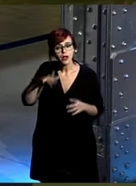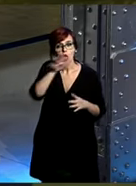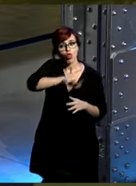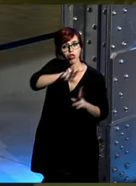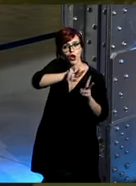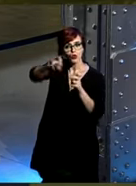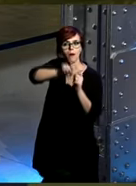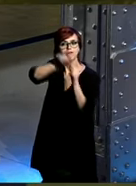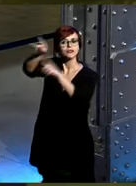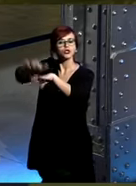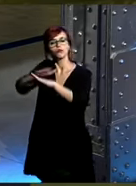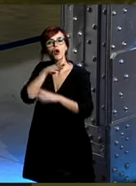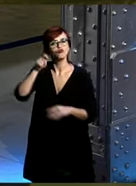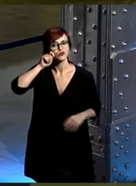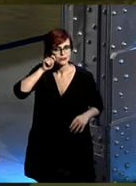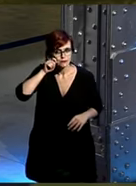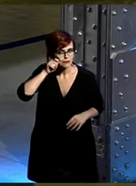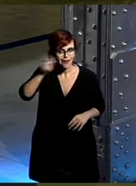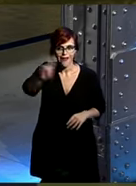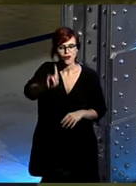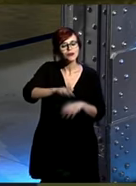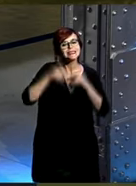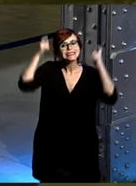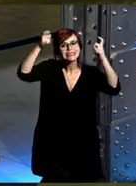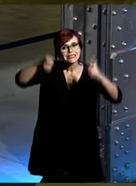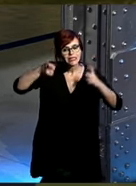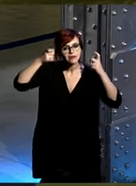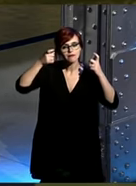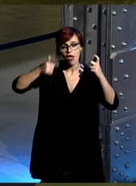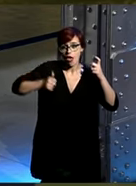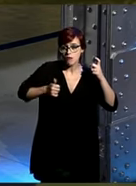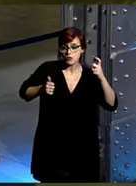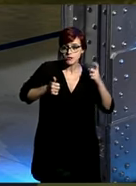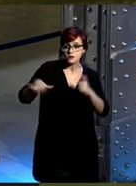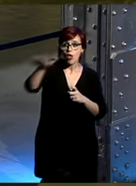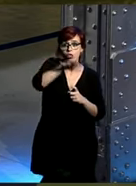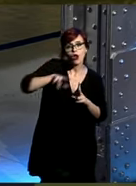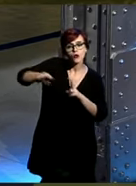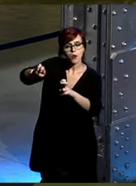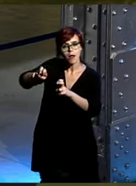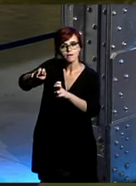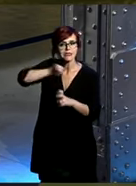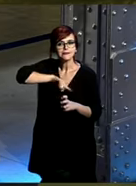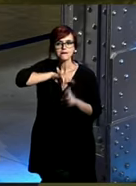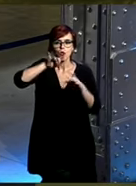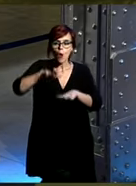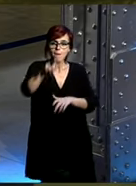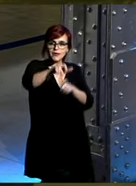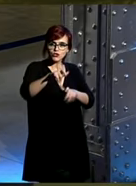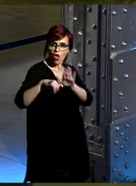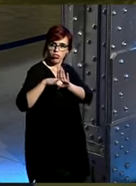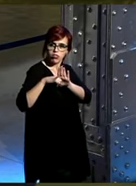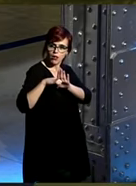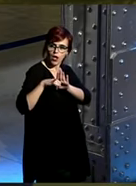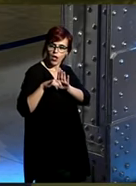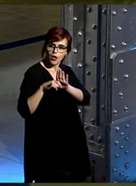siempre me gusta decir que no va de turista, sino que va a tratar de trabajar como un local y de desarrollar proyectos, y ese es el gran